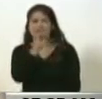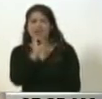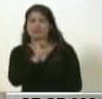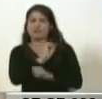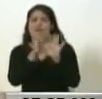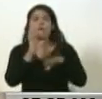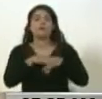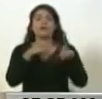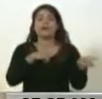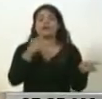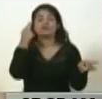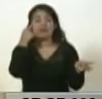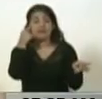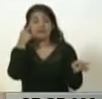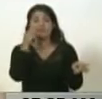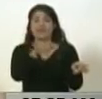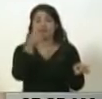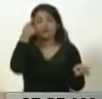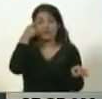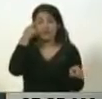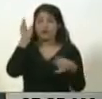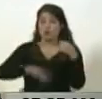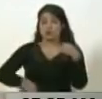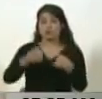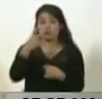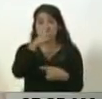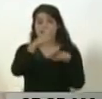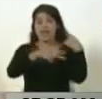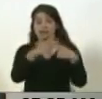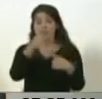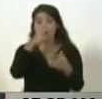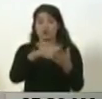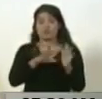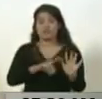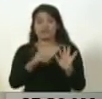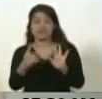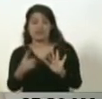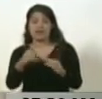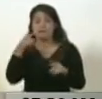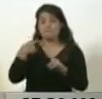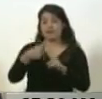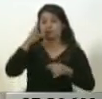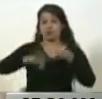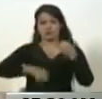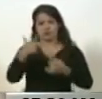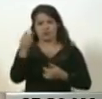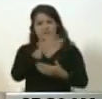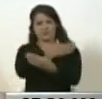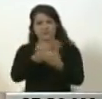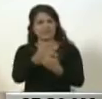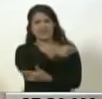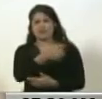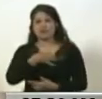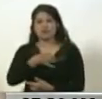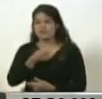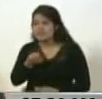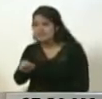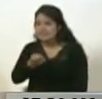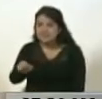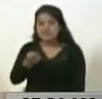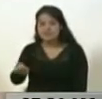ataque sistemático que han tenido los dos últimos años, y particularmente en el 2016 y en el último trimestre, no pudieron salir de la revolución bolivariana